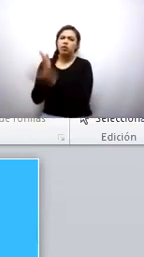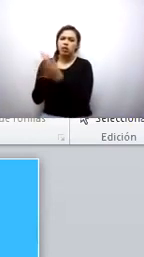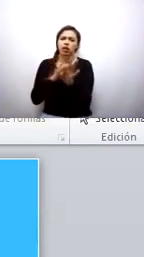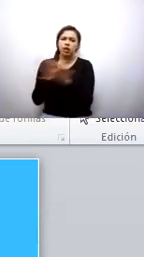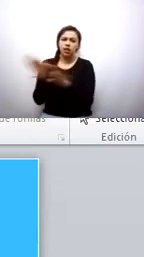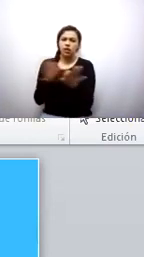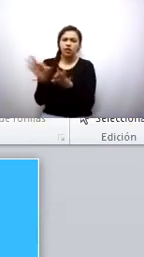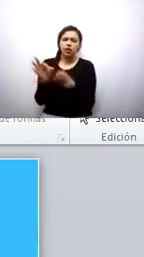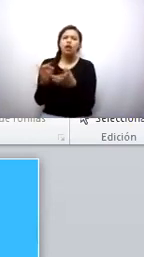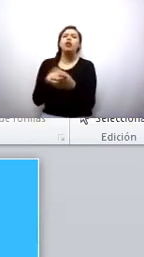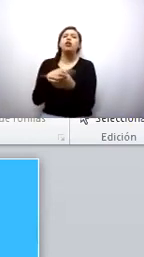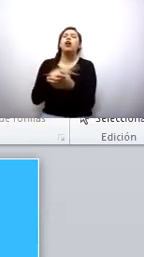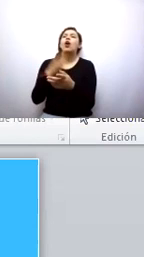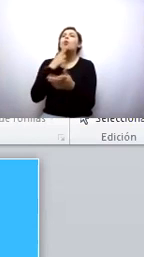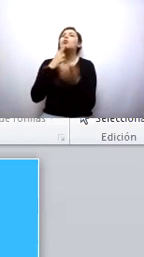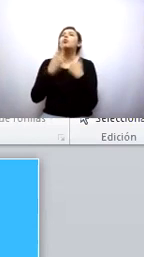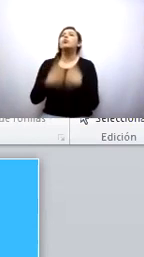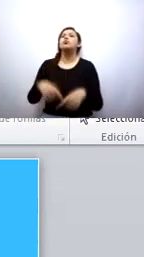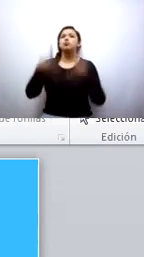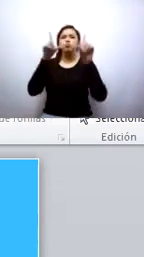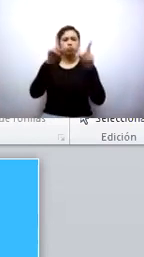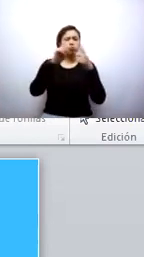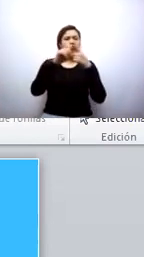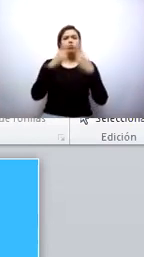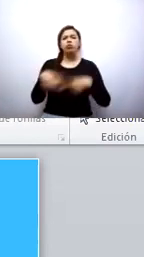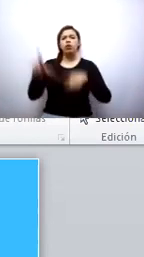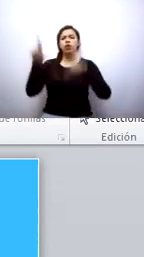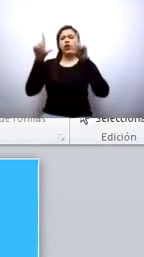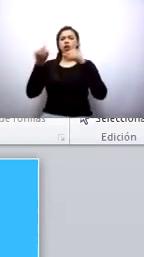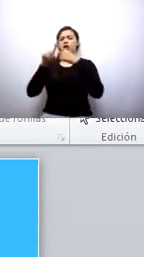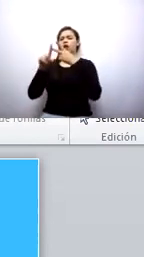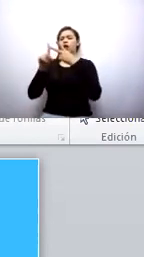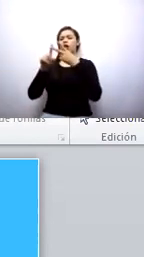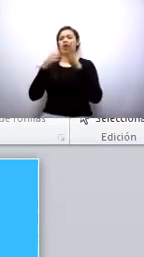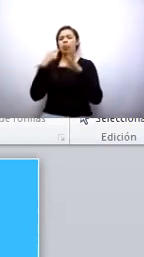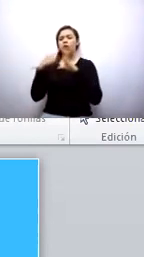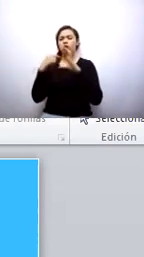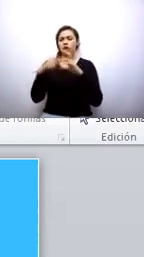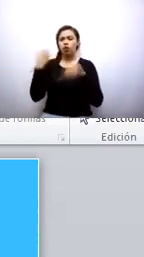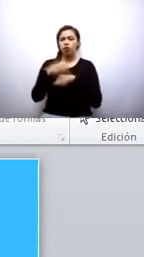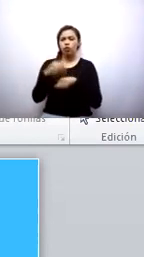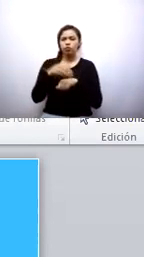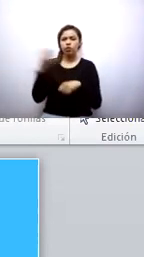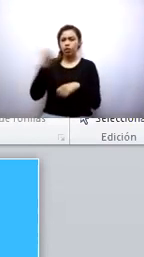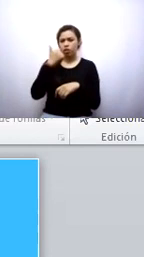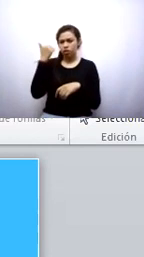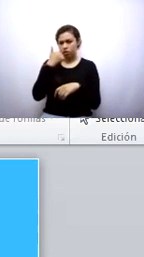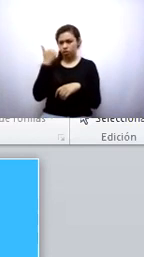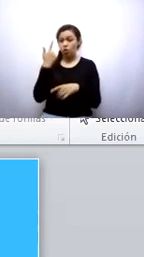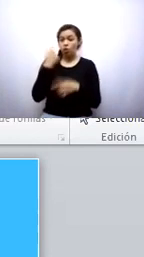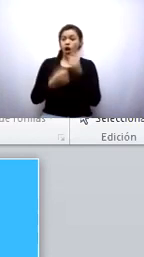vamos a utilizar esta plataforma, esta otra, vamos a utilizar el correo, tenemos los números de los alumnos. ¿Qué fue lo que sucedió hace un